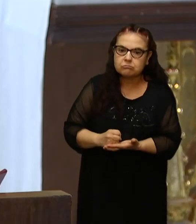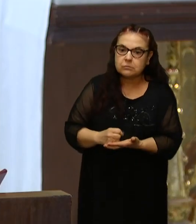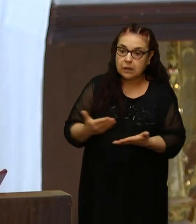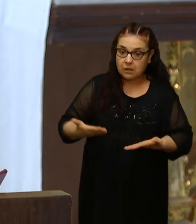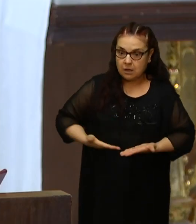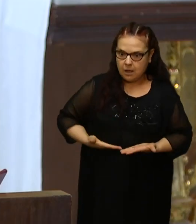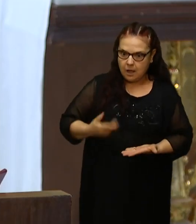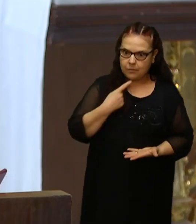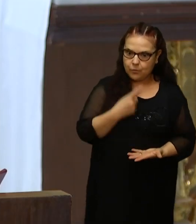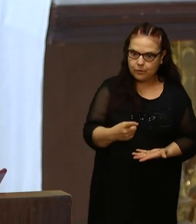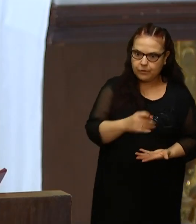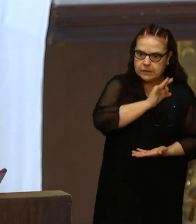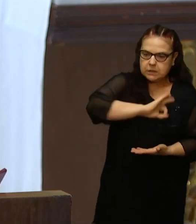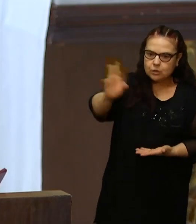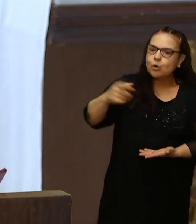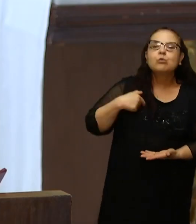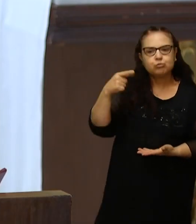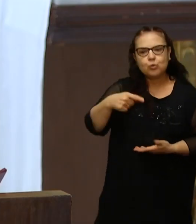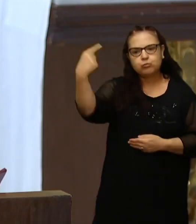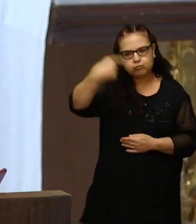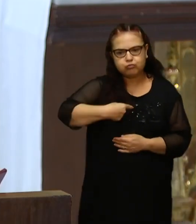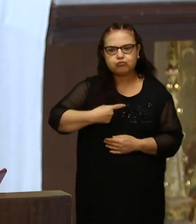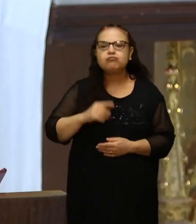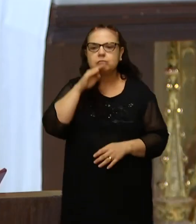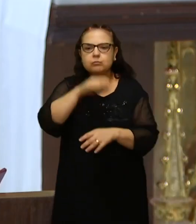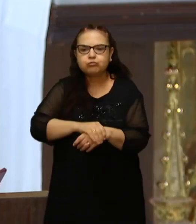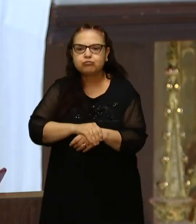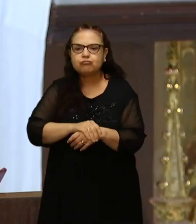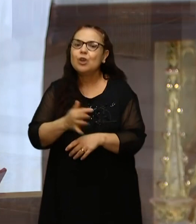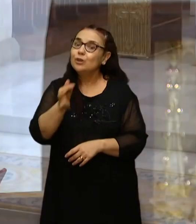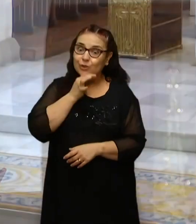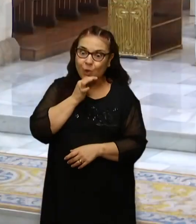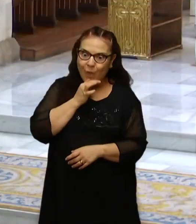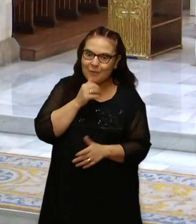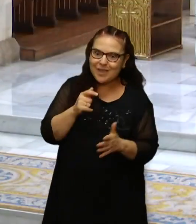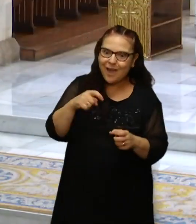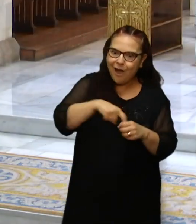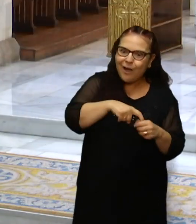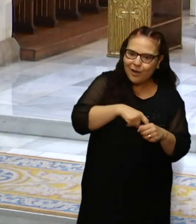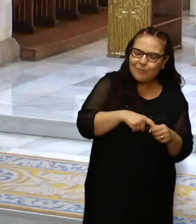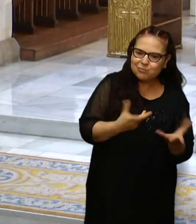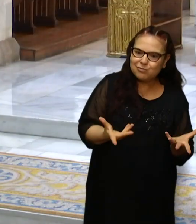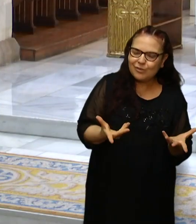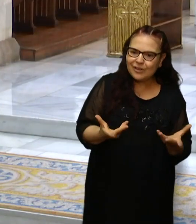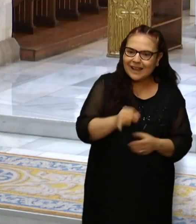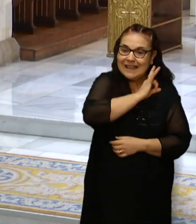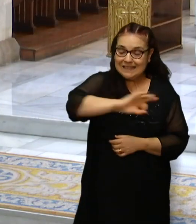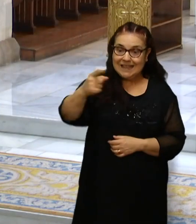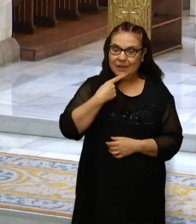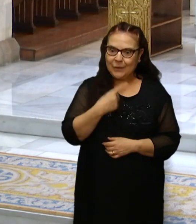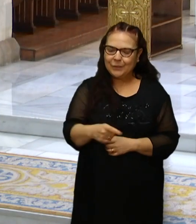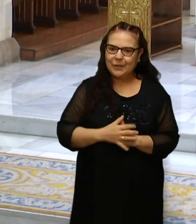«Señor, se ha hecho lo que mandaste y todavía queda sitio». Entonces el señor dijo al